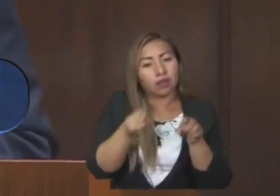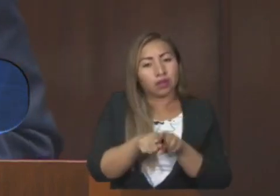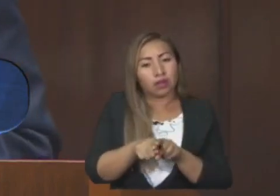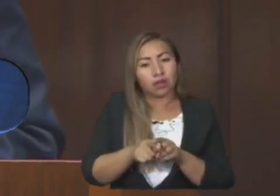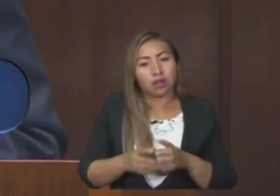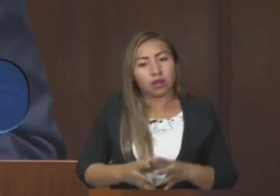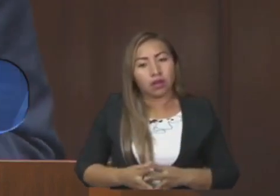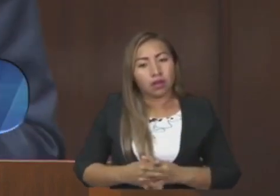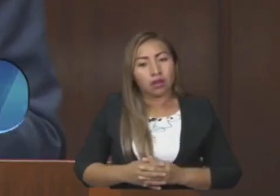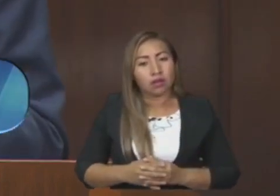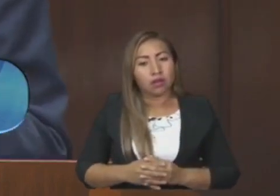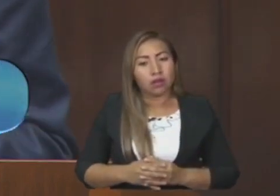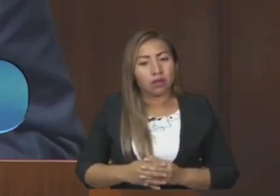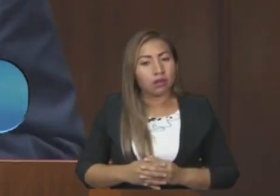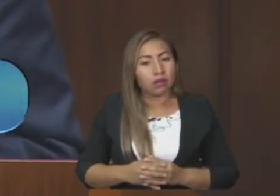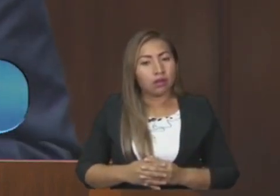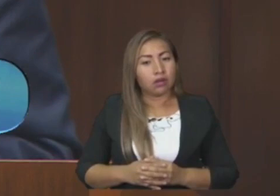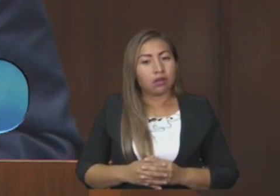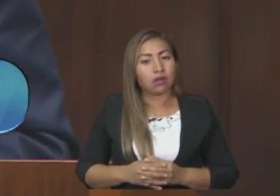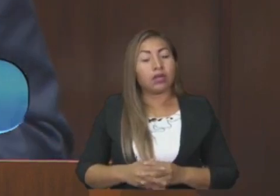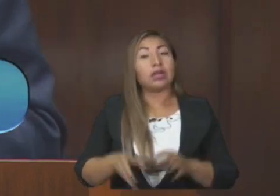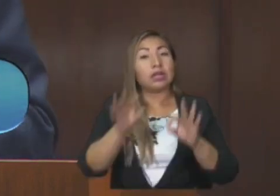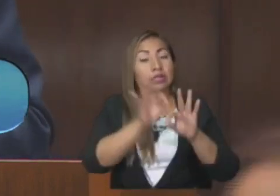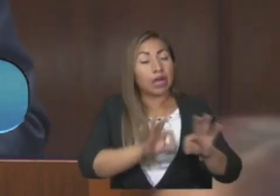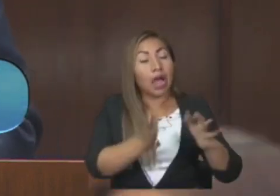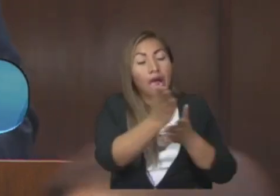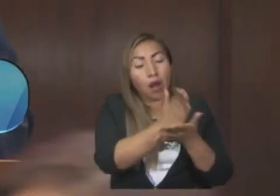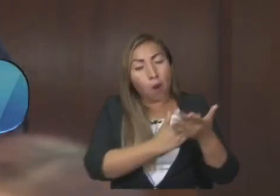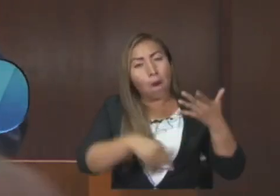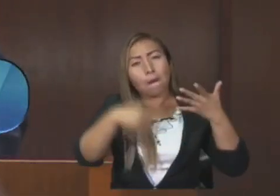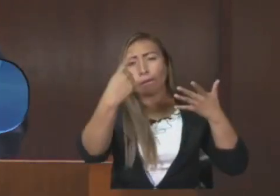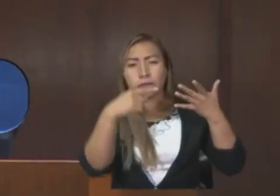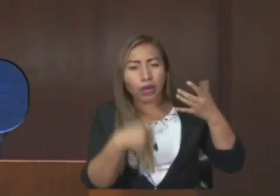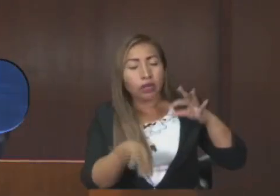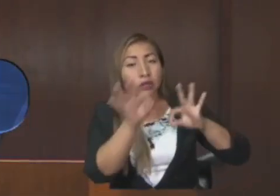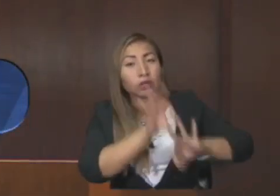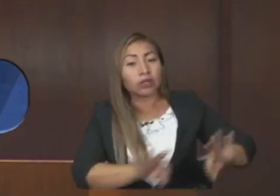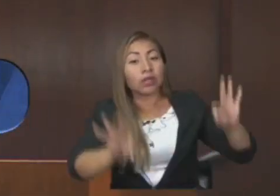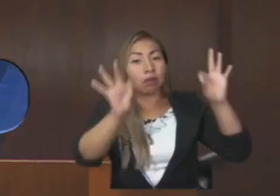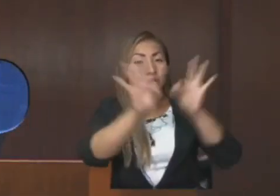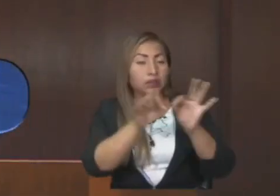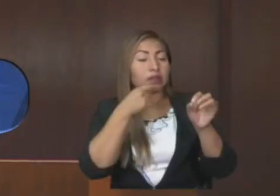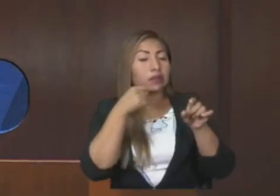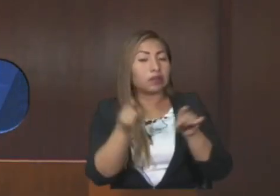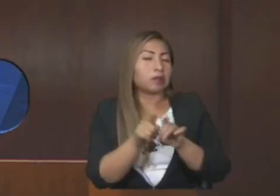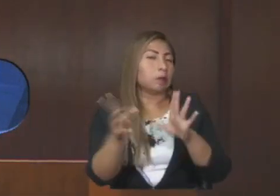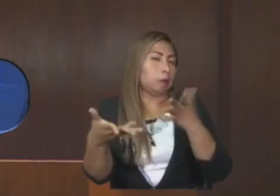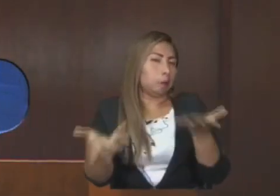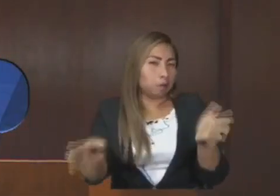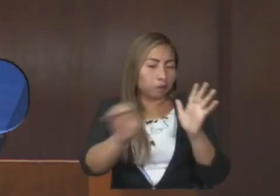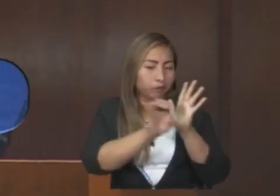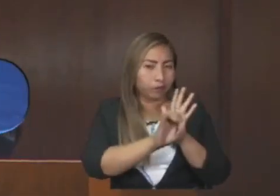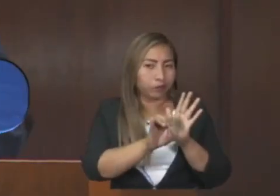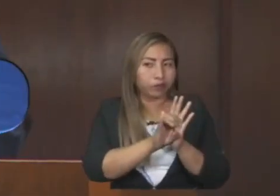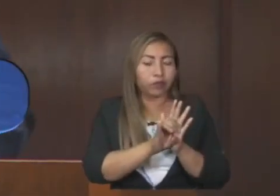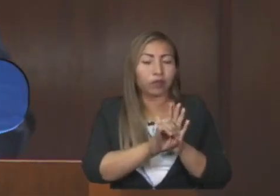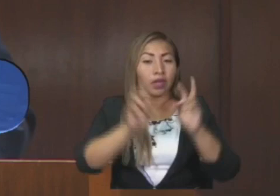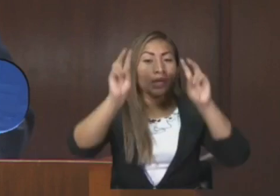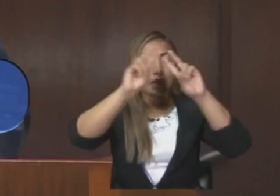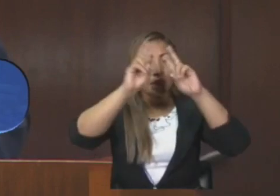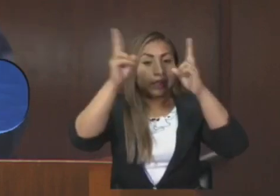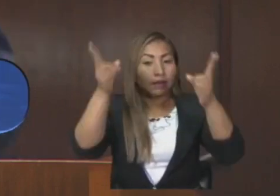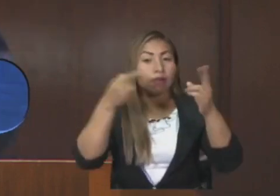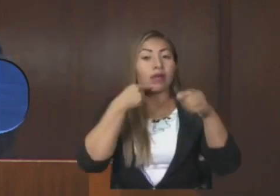existen puntos que son fundamentales y en los que las partes discrepan, como por ejemplo el tema de las